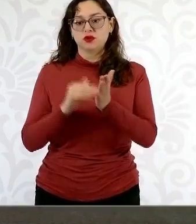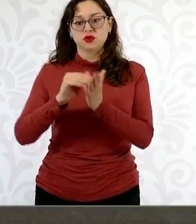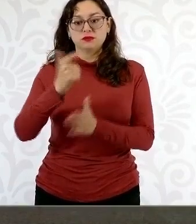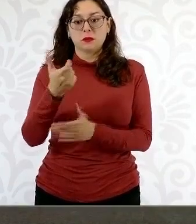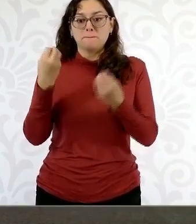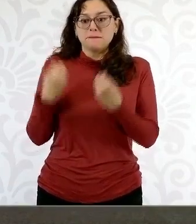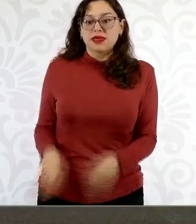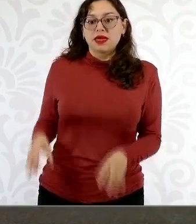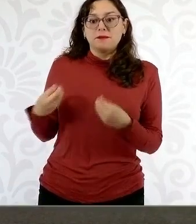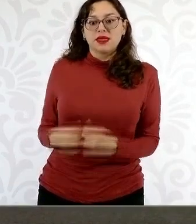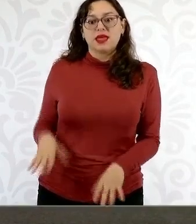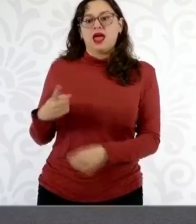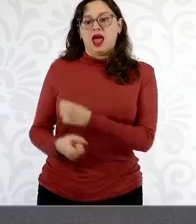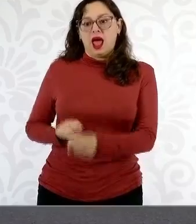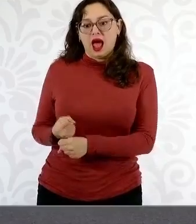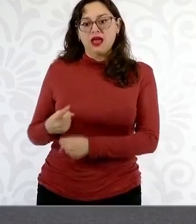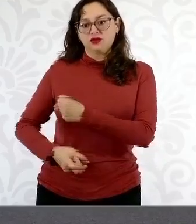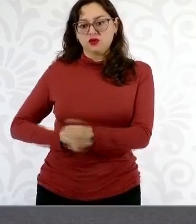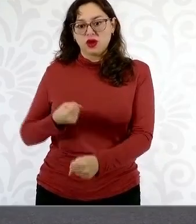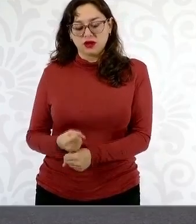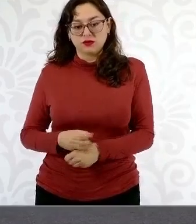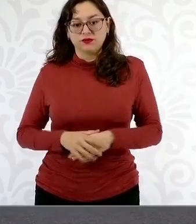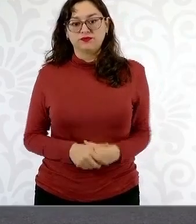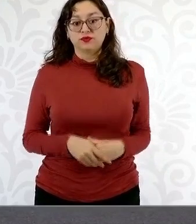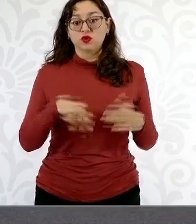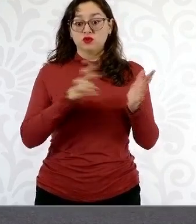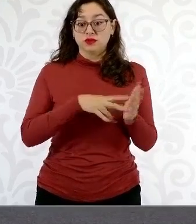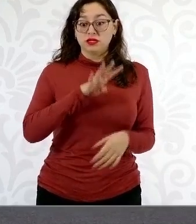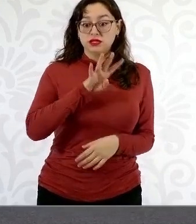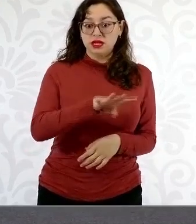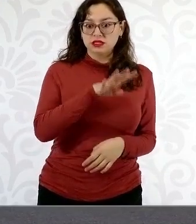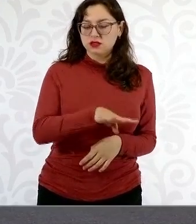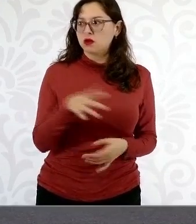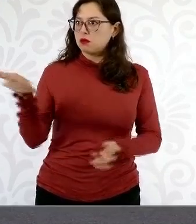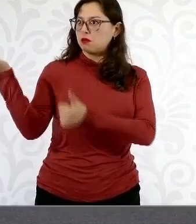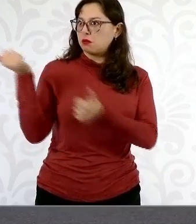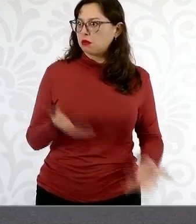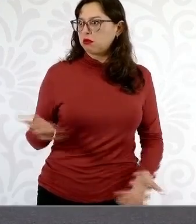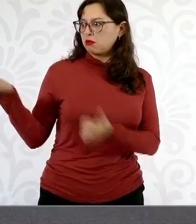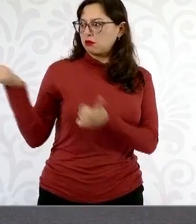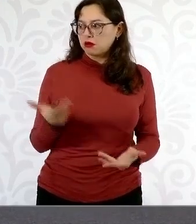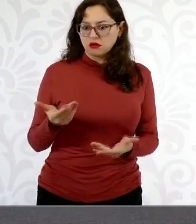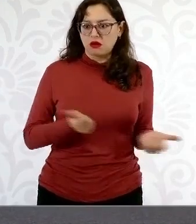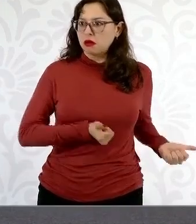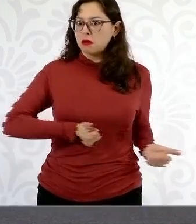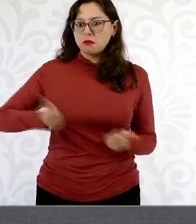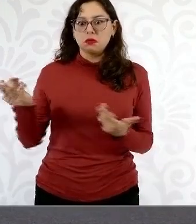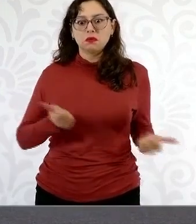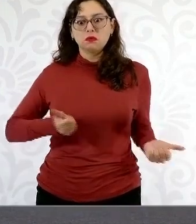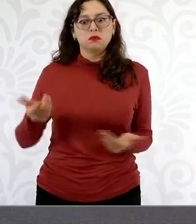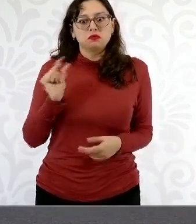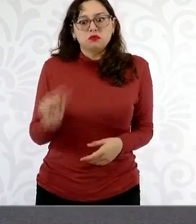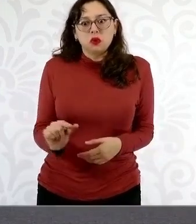Desde el 19 importamos más de lo que exportamos. En mercancías textiles el incremento fue del 0.8 y de